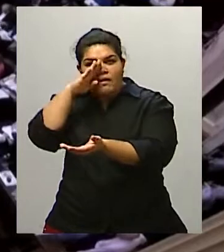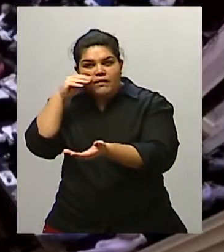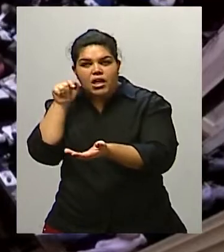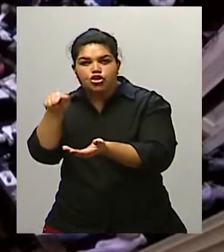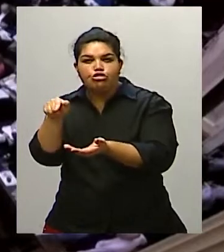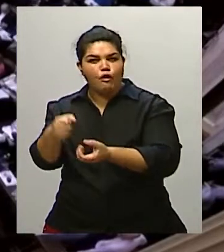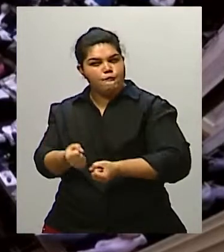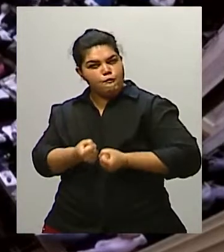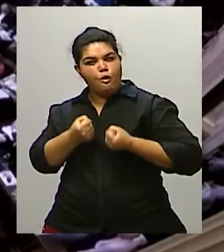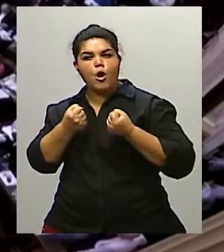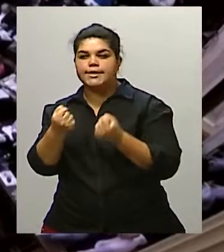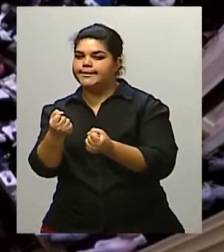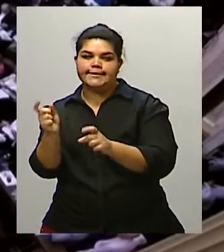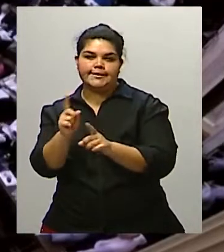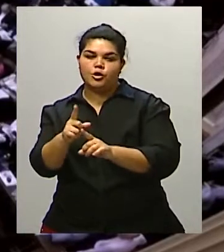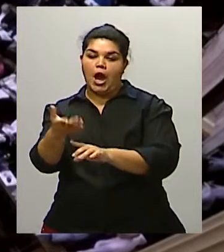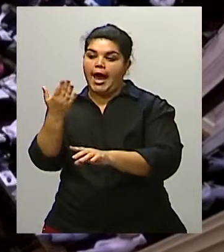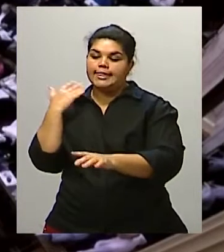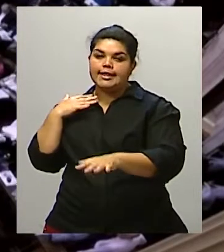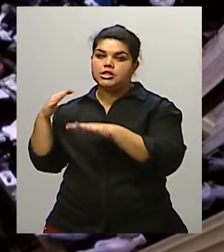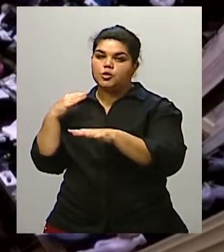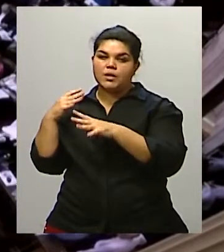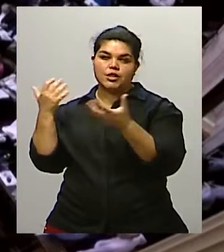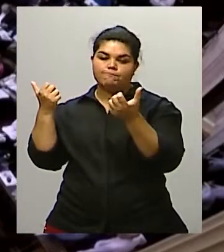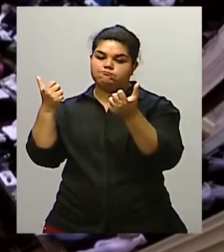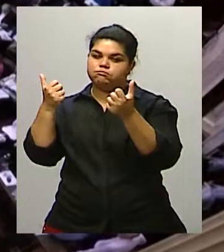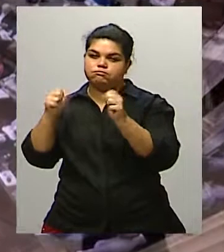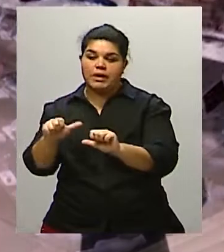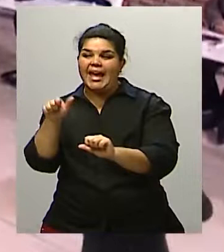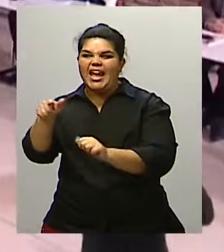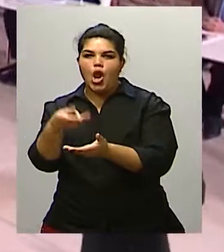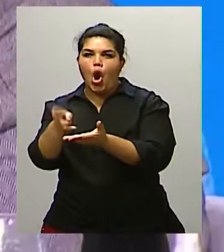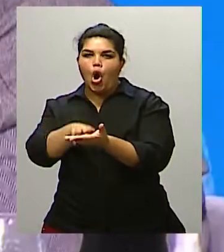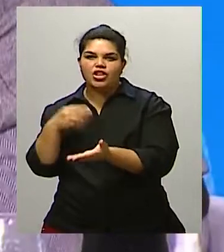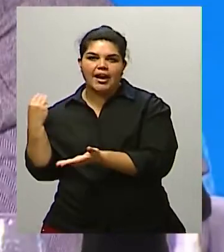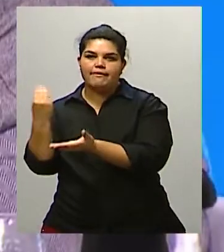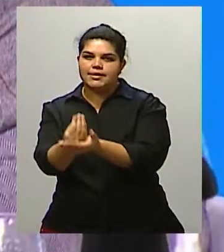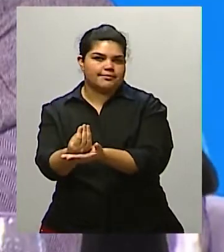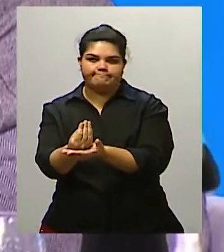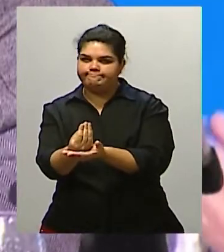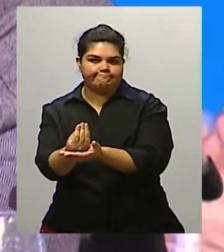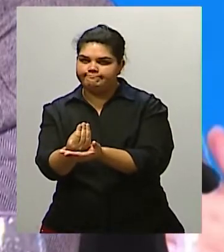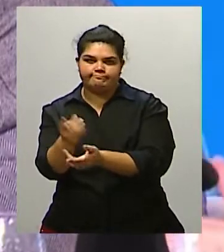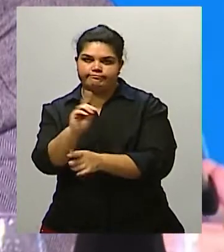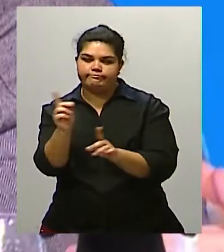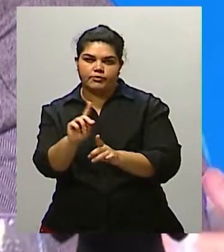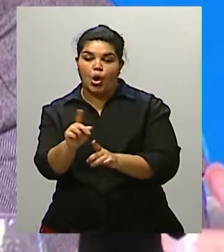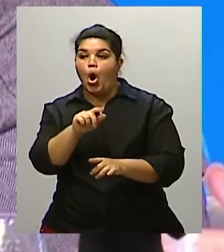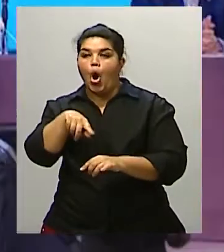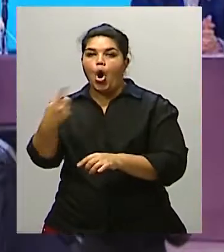veo como para que ponga nuevamente la reelección de Alberto, ni ningún otro candidato que lo suceda de su